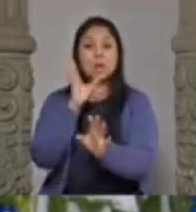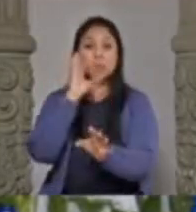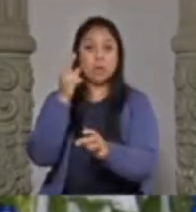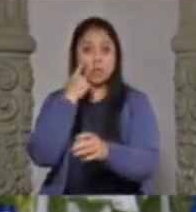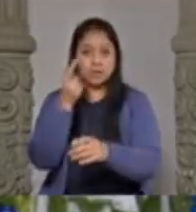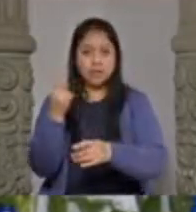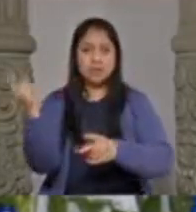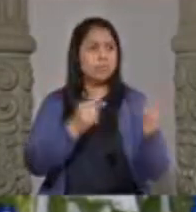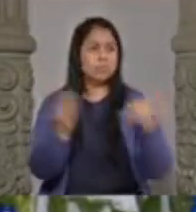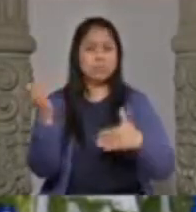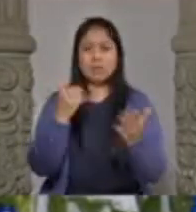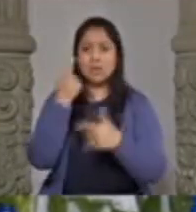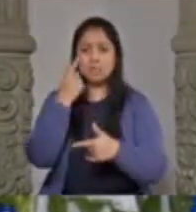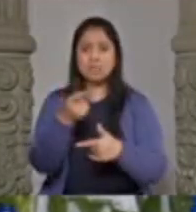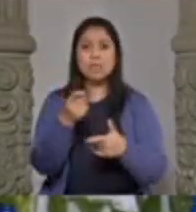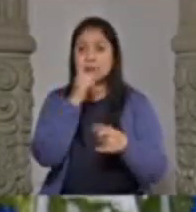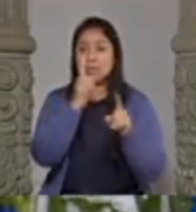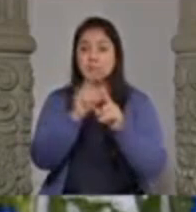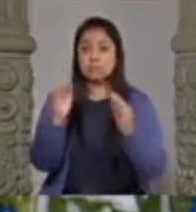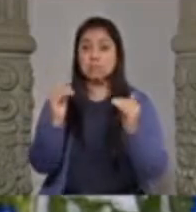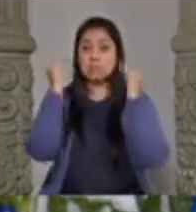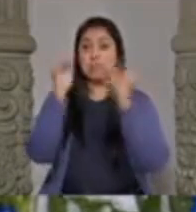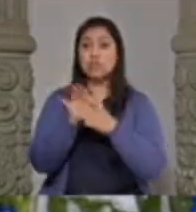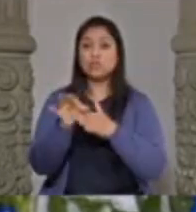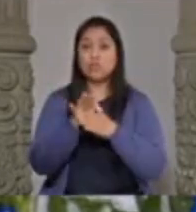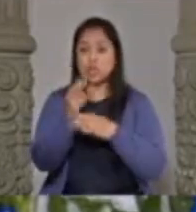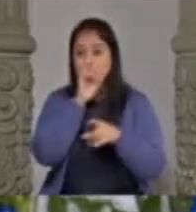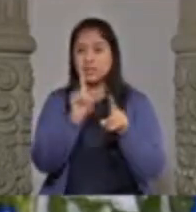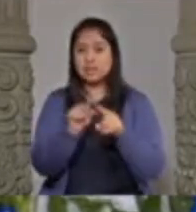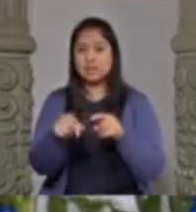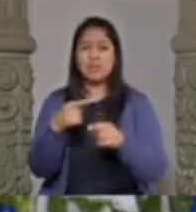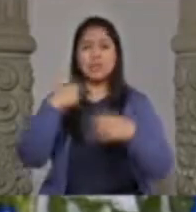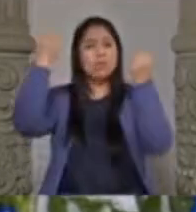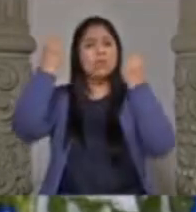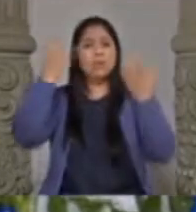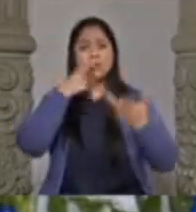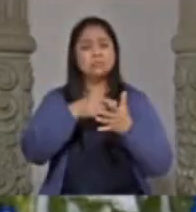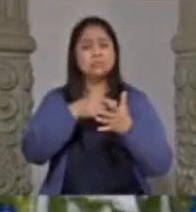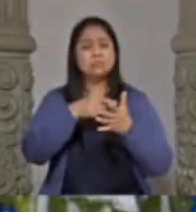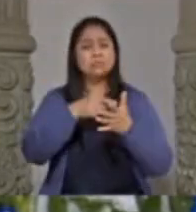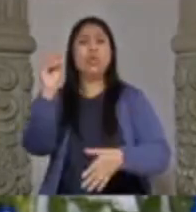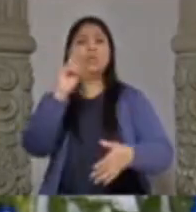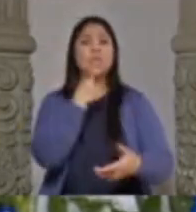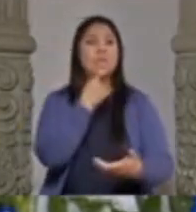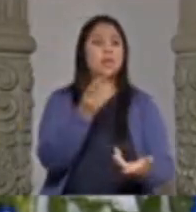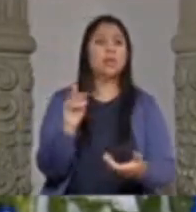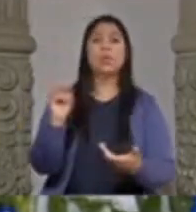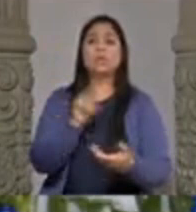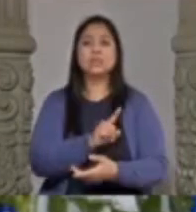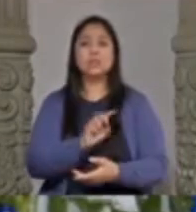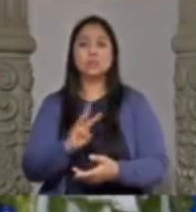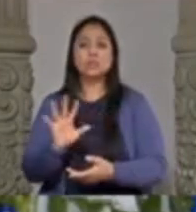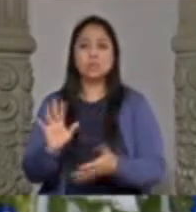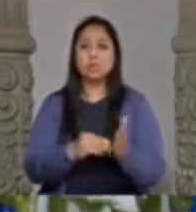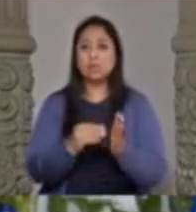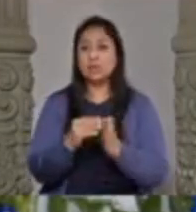muchos, incluso hasta altos funcionarios del gobierno cayeron a reclamar que había que decir dónde estaban los 135 millones de